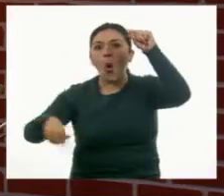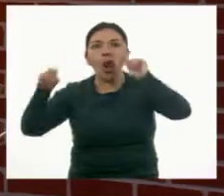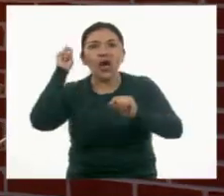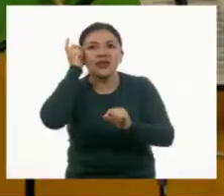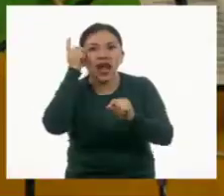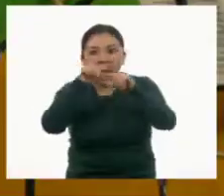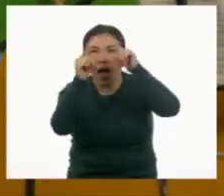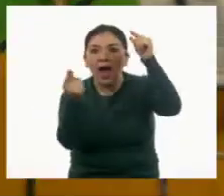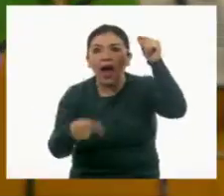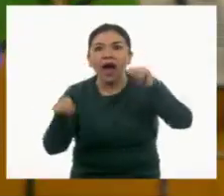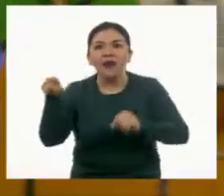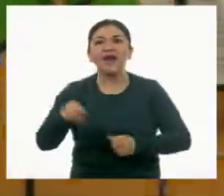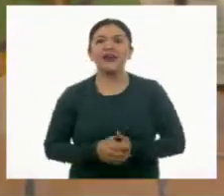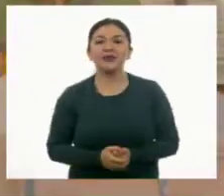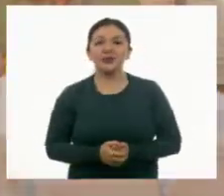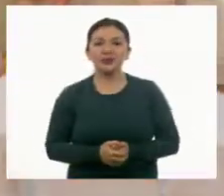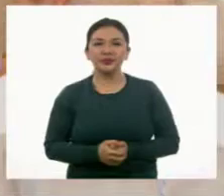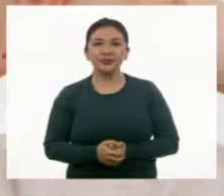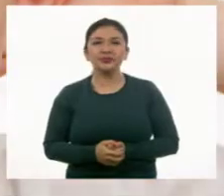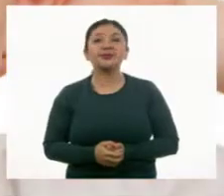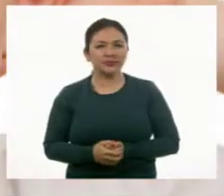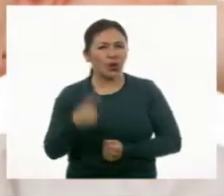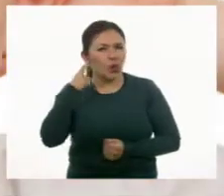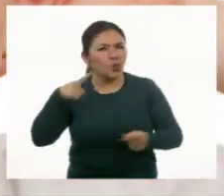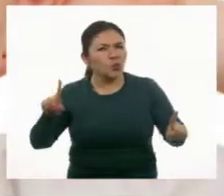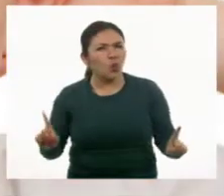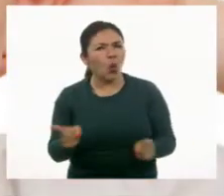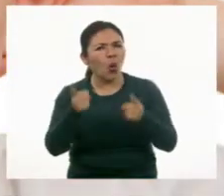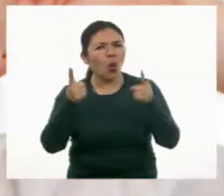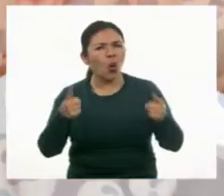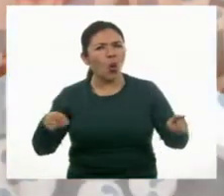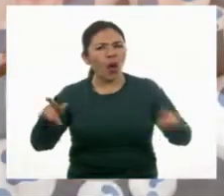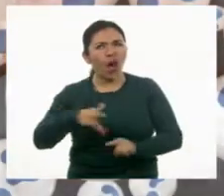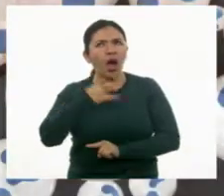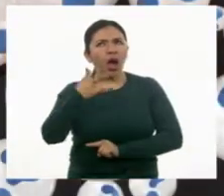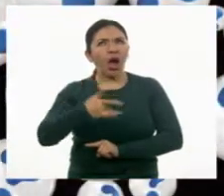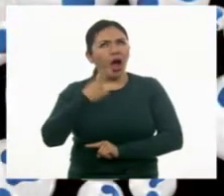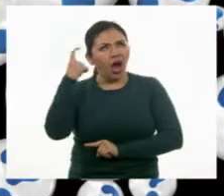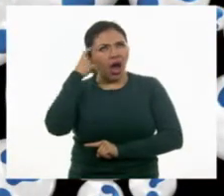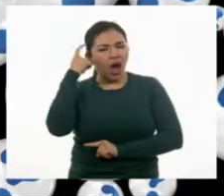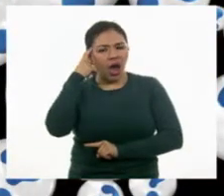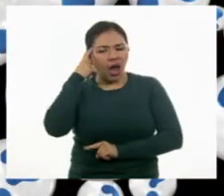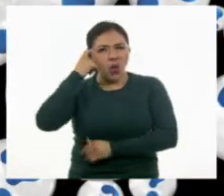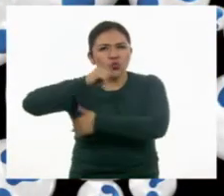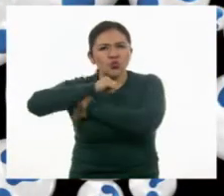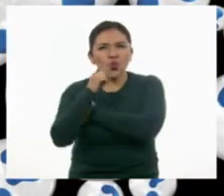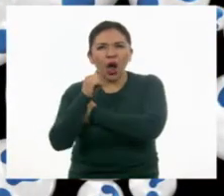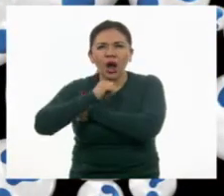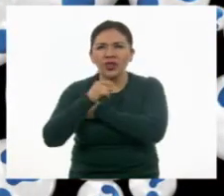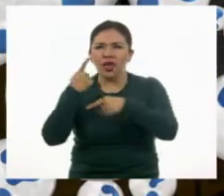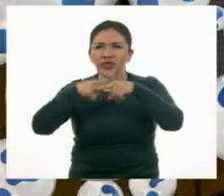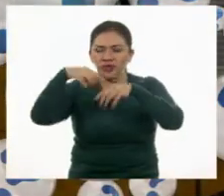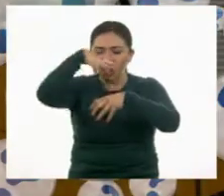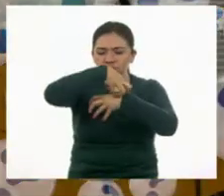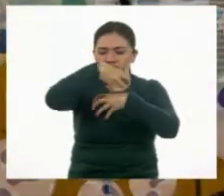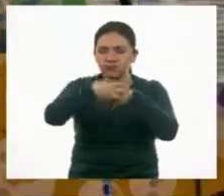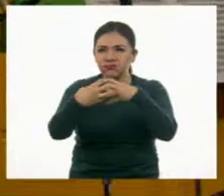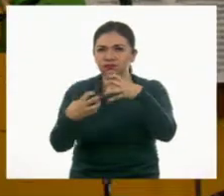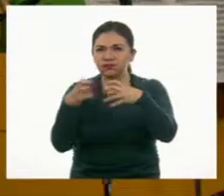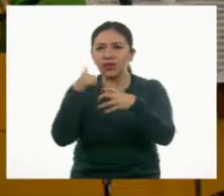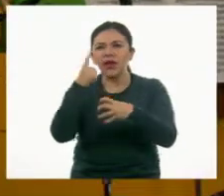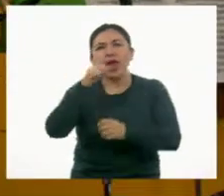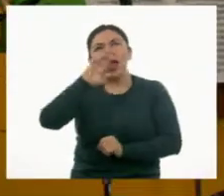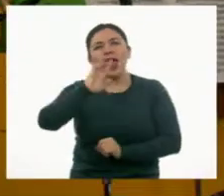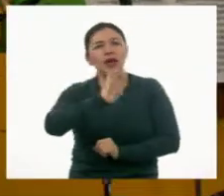¿no? 5. ¿Sabías que la música que escuchas, tu cerebro la almacena en áreas diferentes a las del resto de